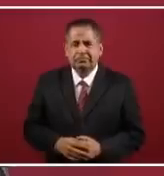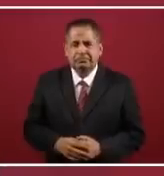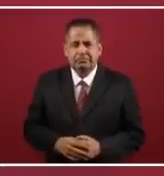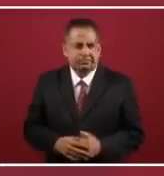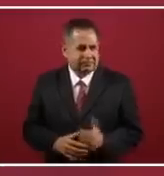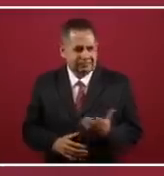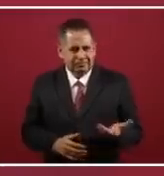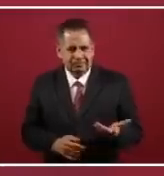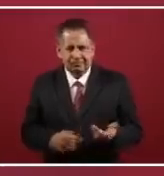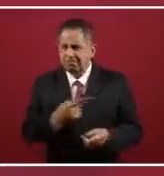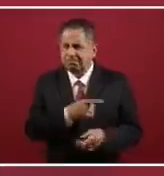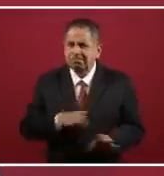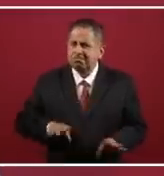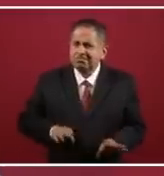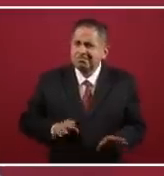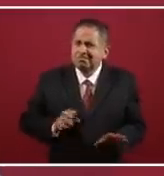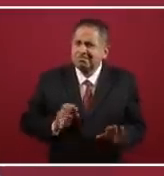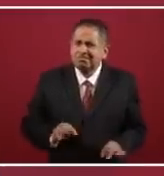esta actitud